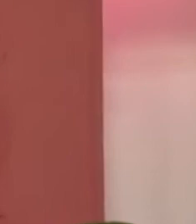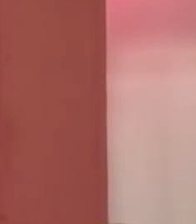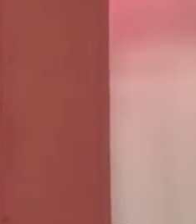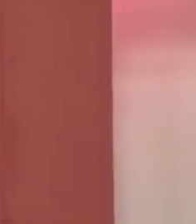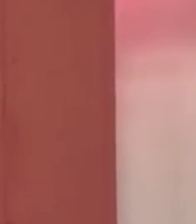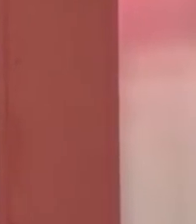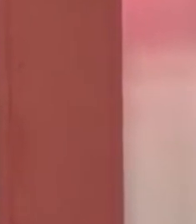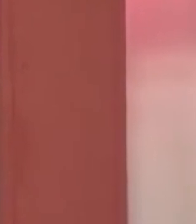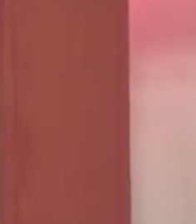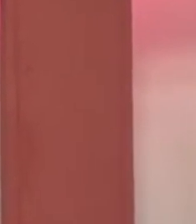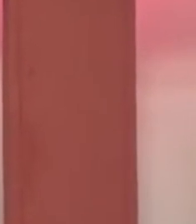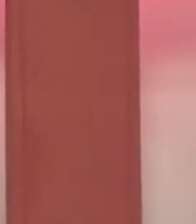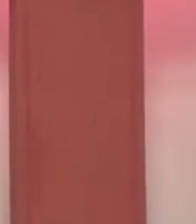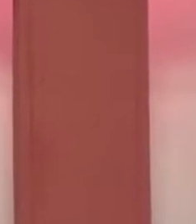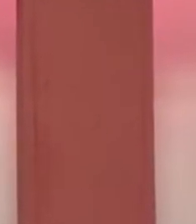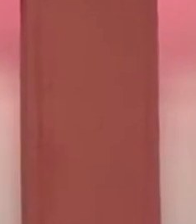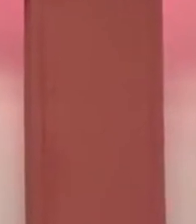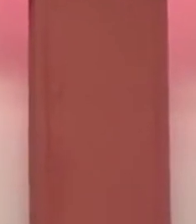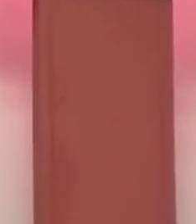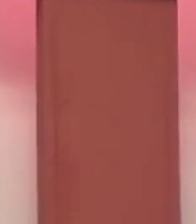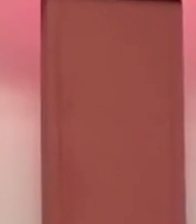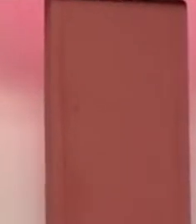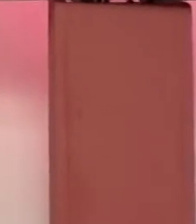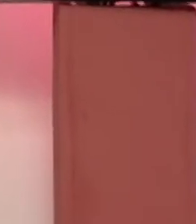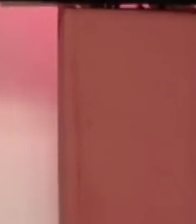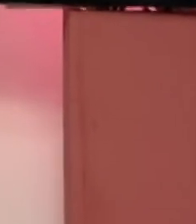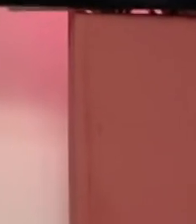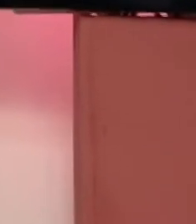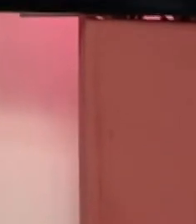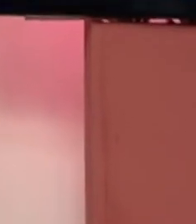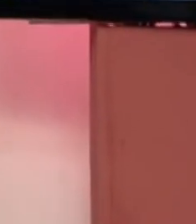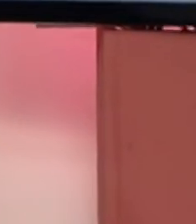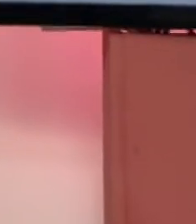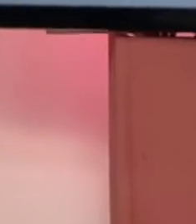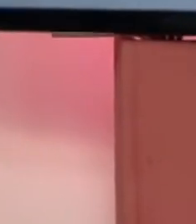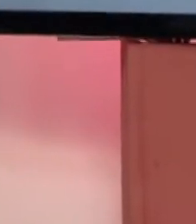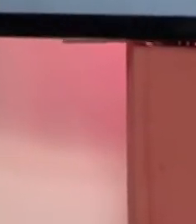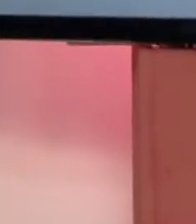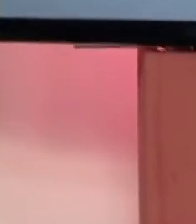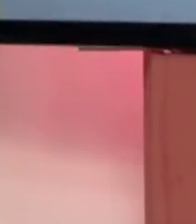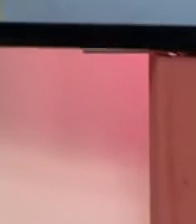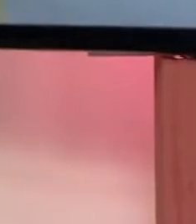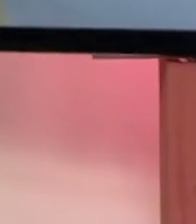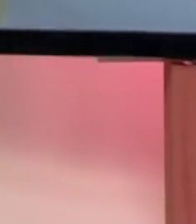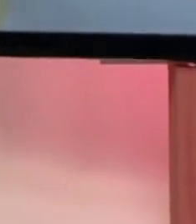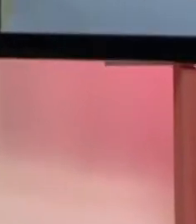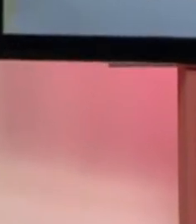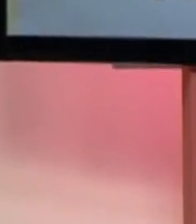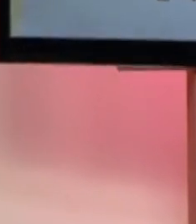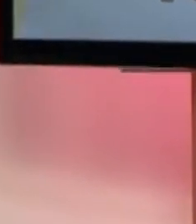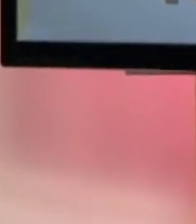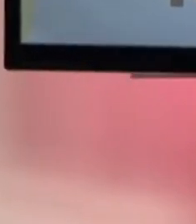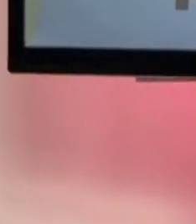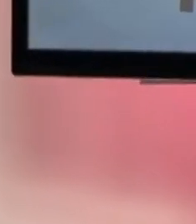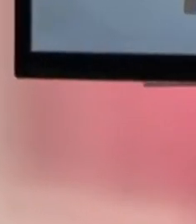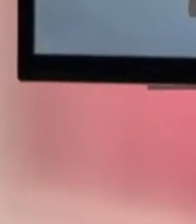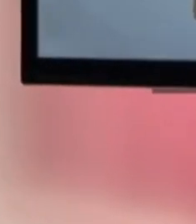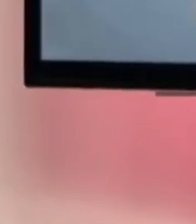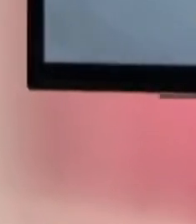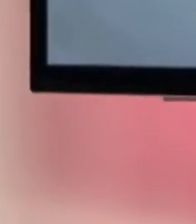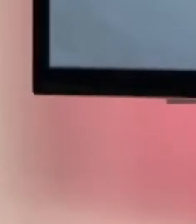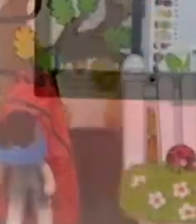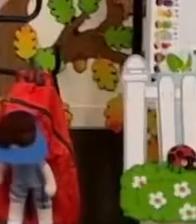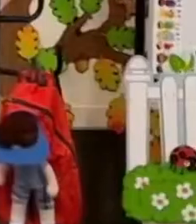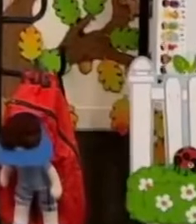en Café Nacional. Estaremos de gira por el lindo Sarapiquí. Conoceremos actividades turísticas que hay allí y además un proyecto para ampliar